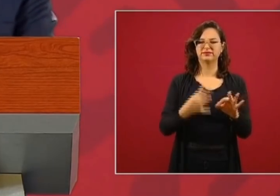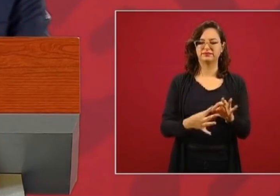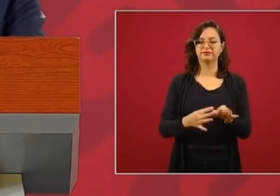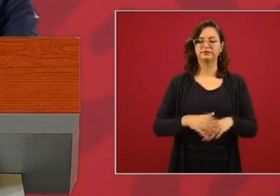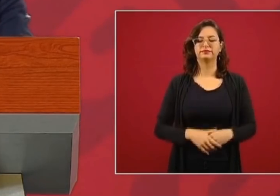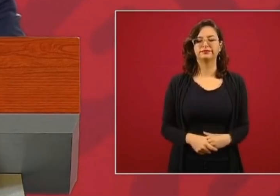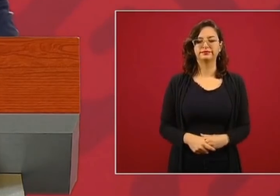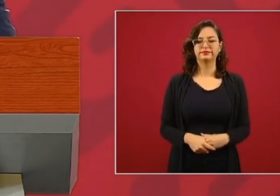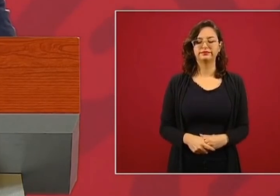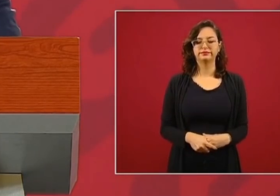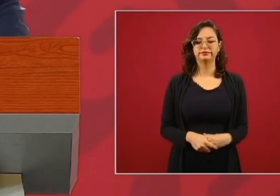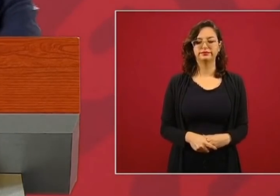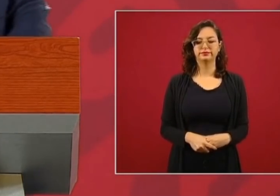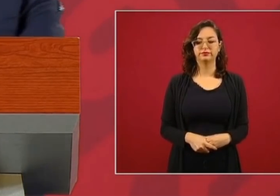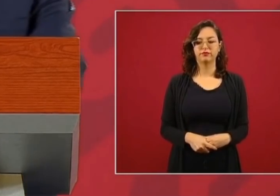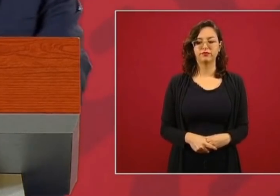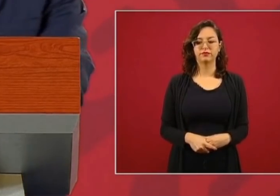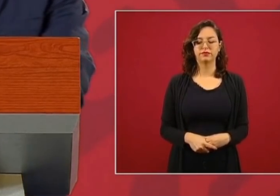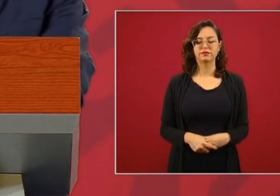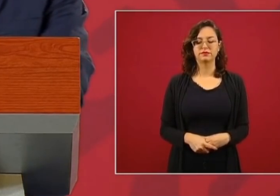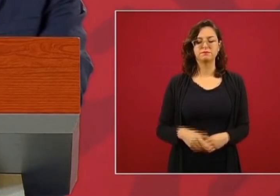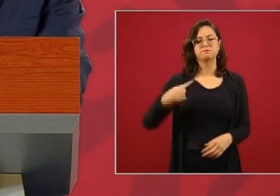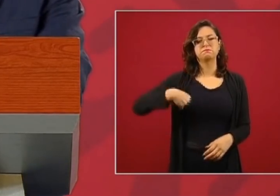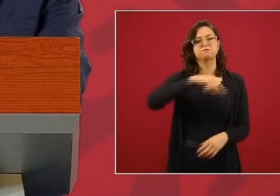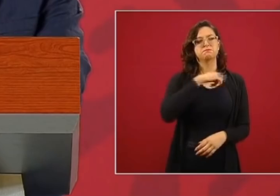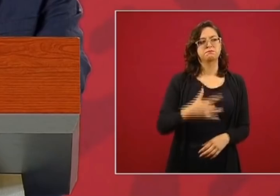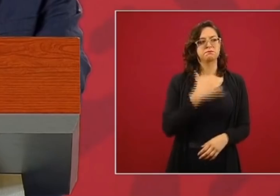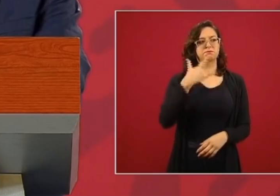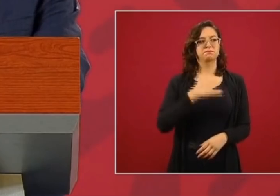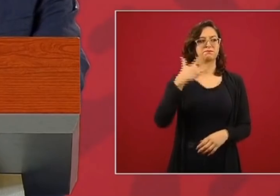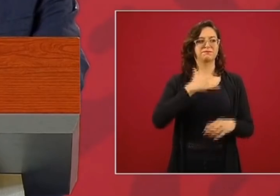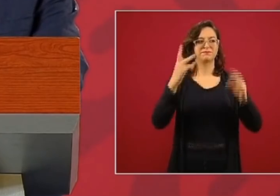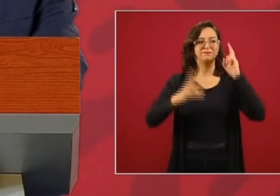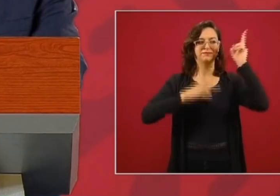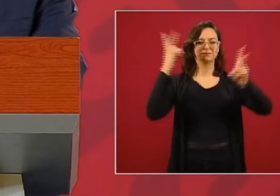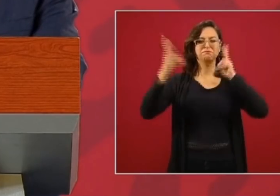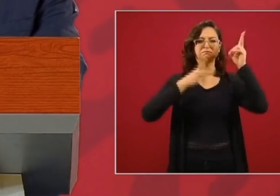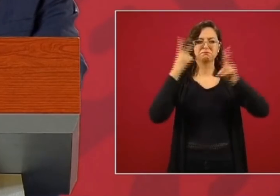una gira, una visita muy favorable